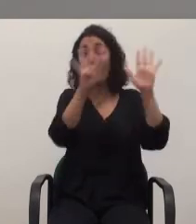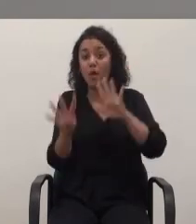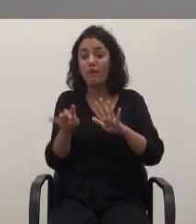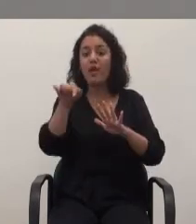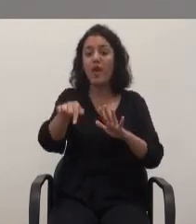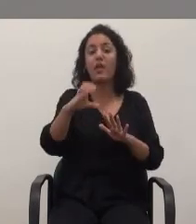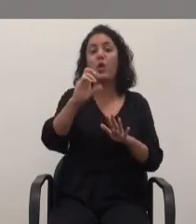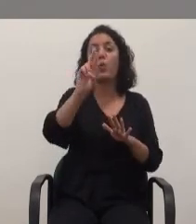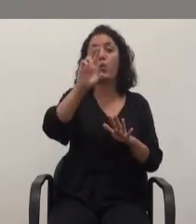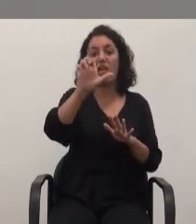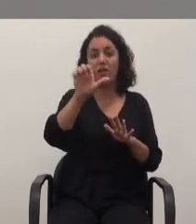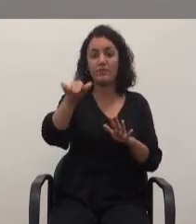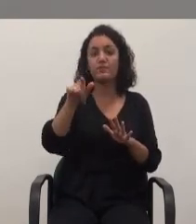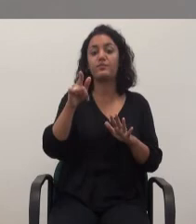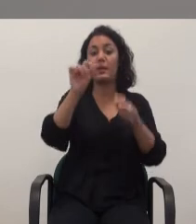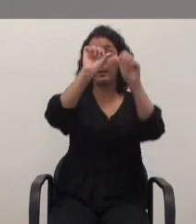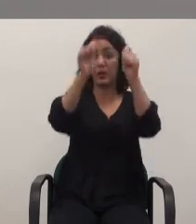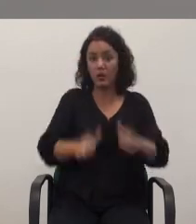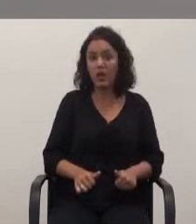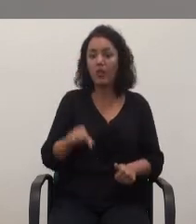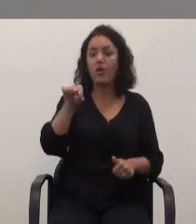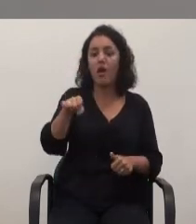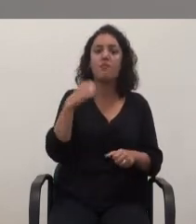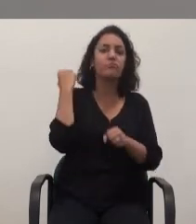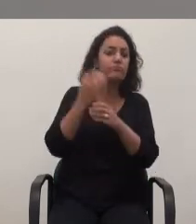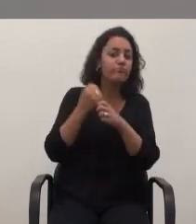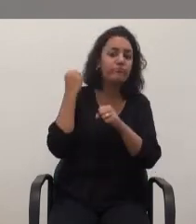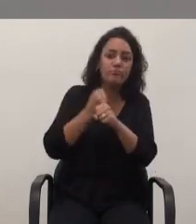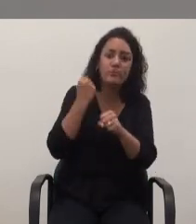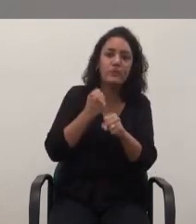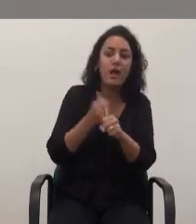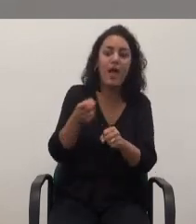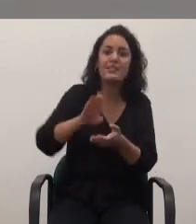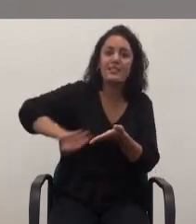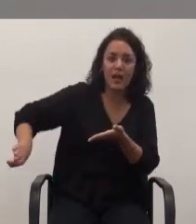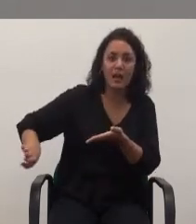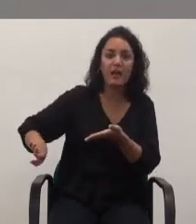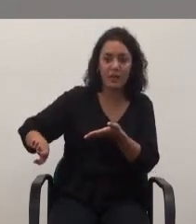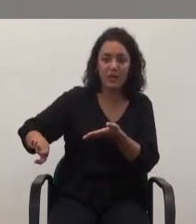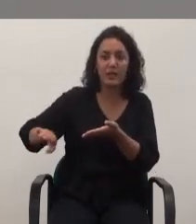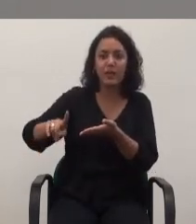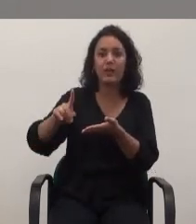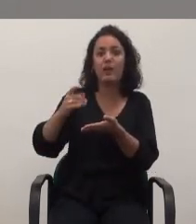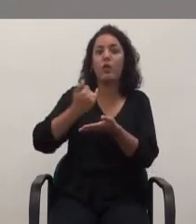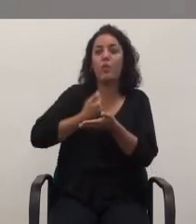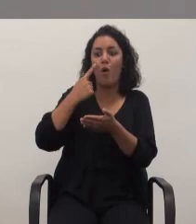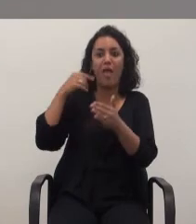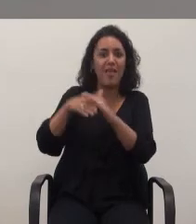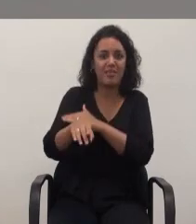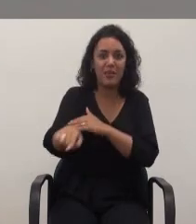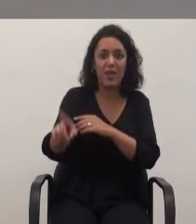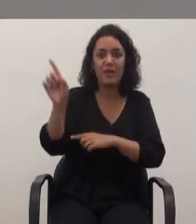ingreso allí. Y de alguna manera también, en el año 2021, Maldonado decía, de alguna manera también esto permitiría